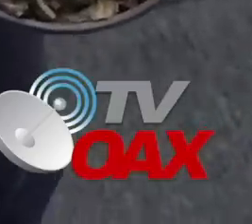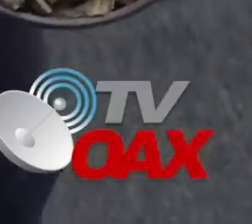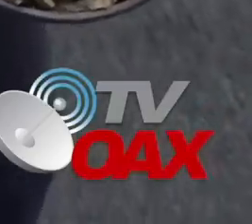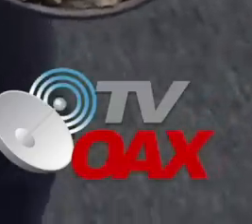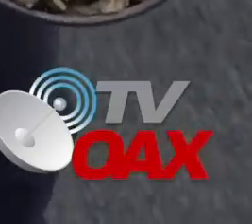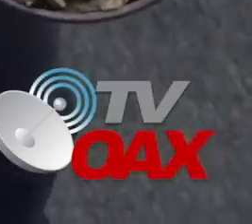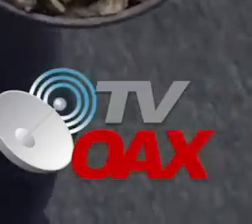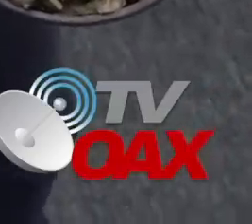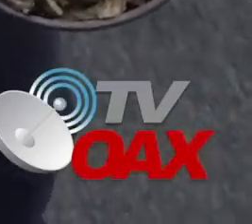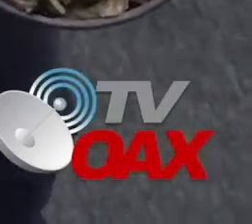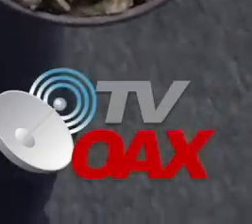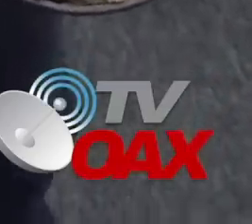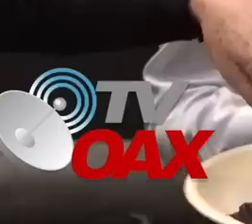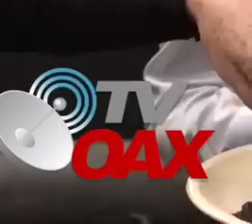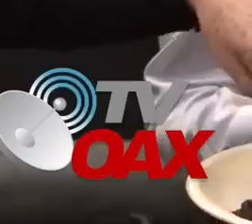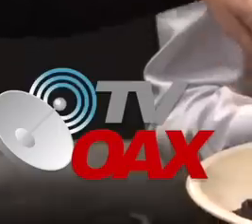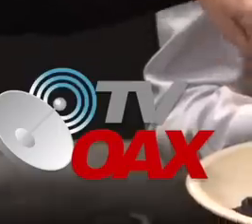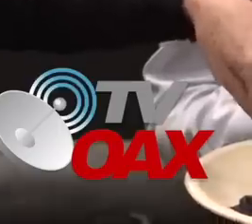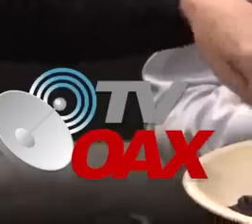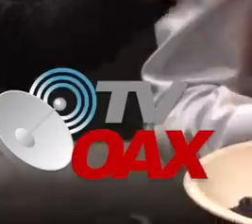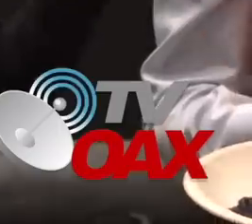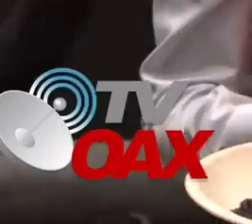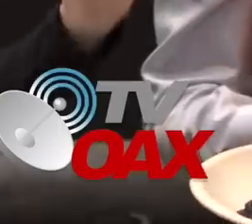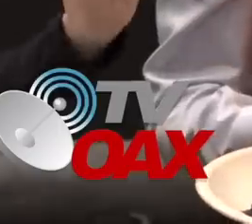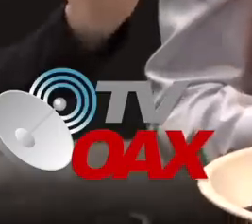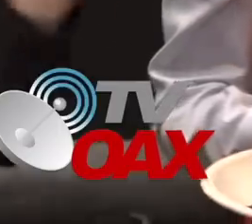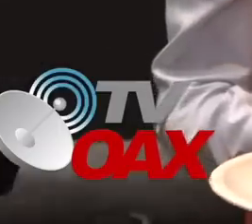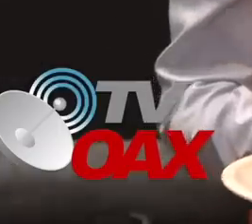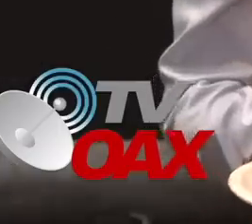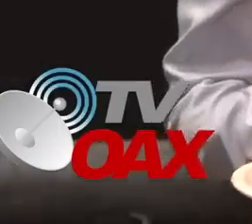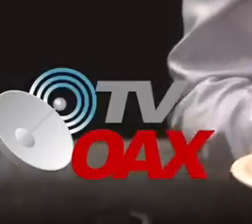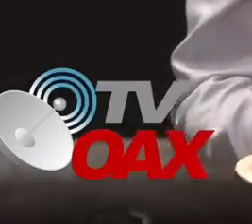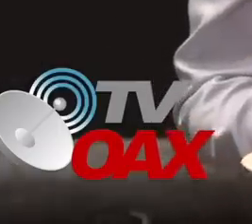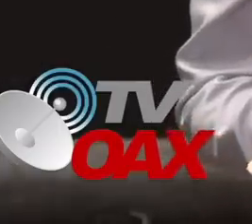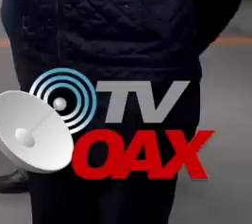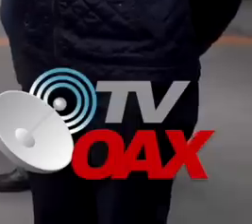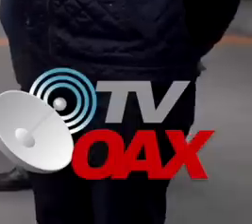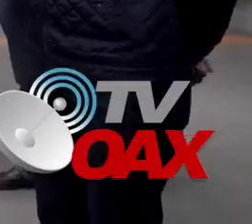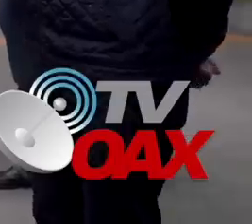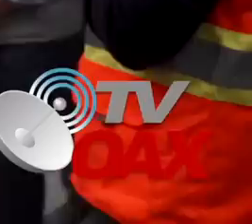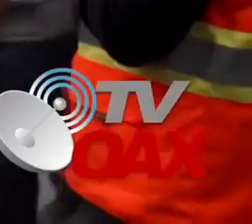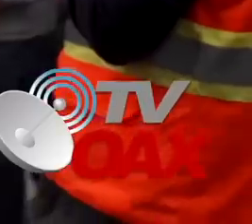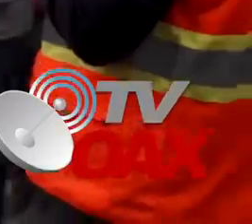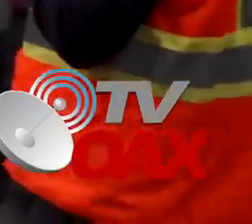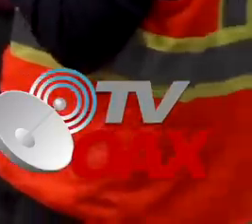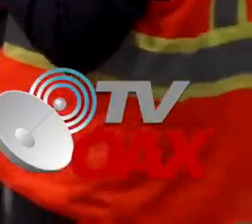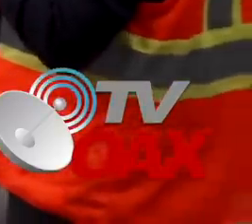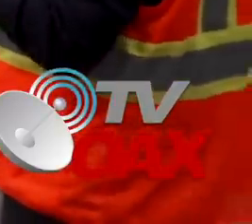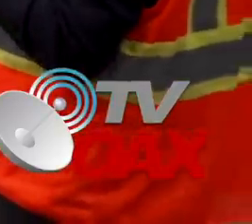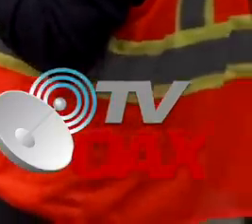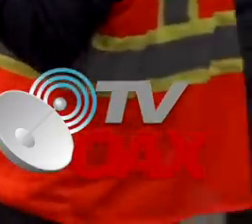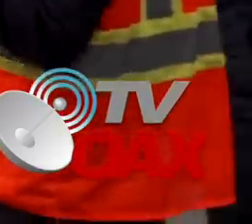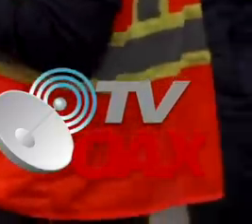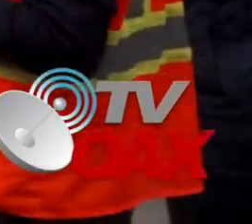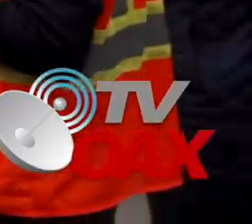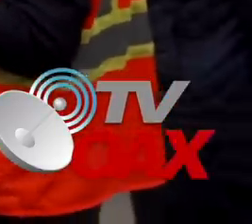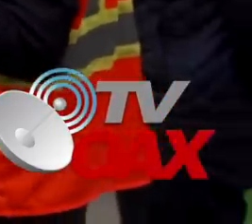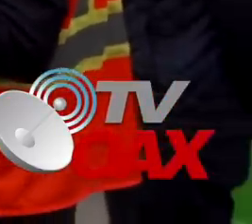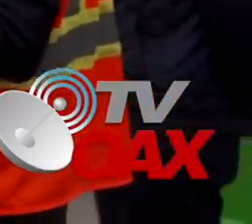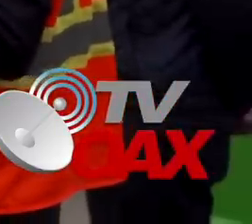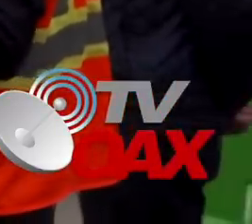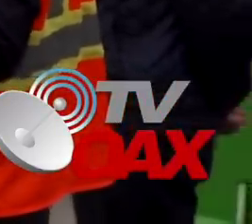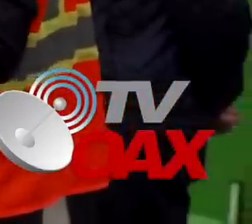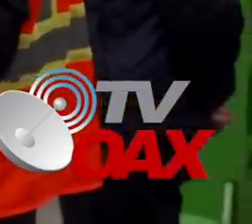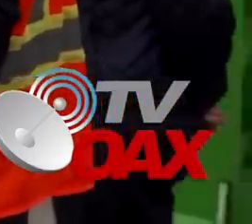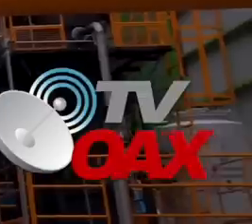materia orgánica seca. Las obras iniciaron en julio del año 2021 y se prevé que inicie